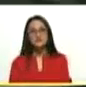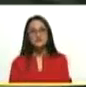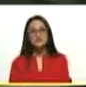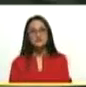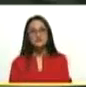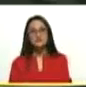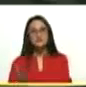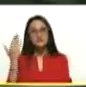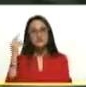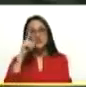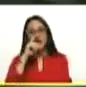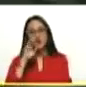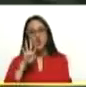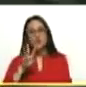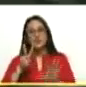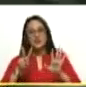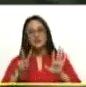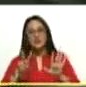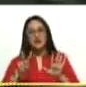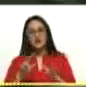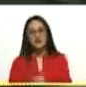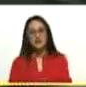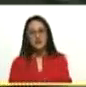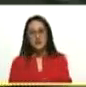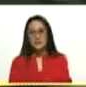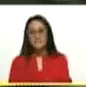Por allá por el año 97, Castro Soteldo.